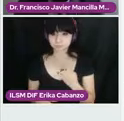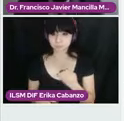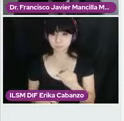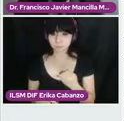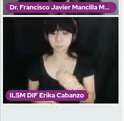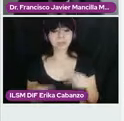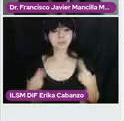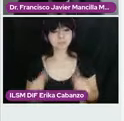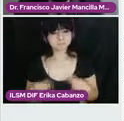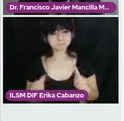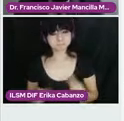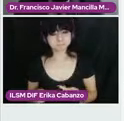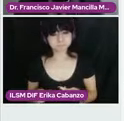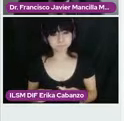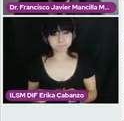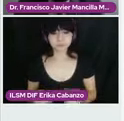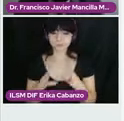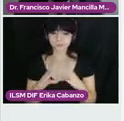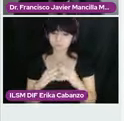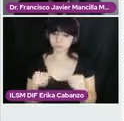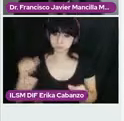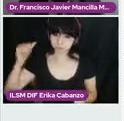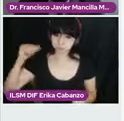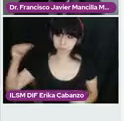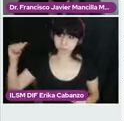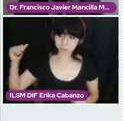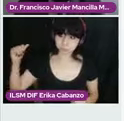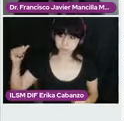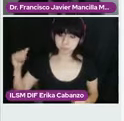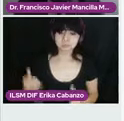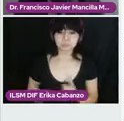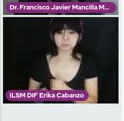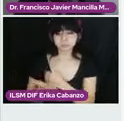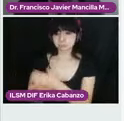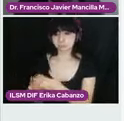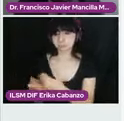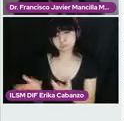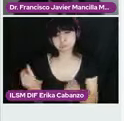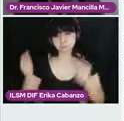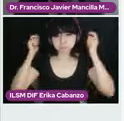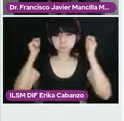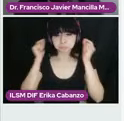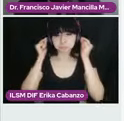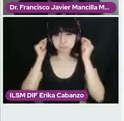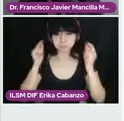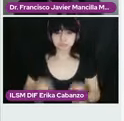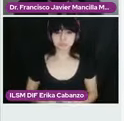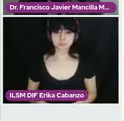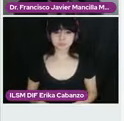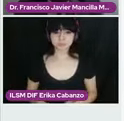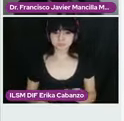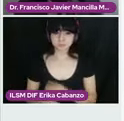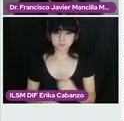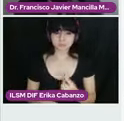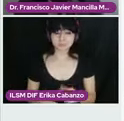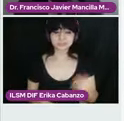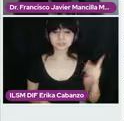auditivo, que se coloque un auxiliar auditivo. ¿Por qué? Porque el oído sufre la suerte